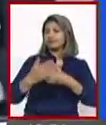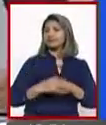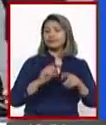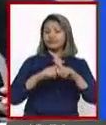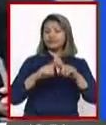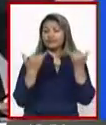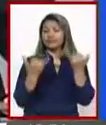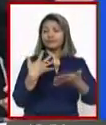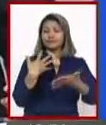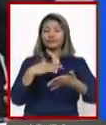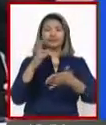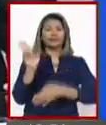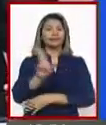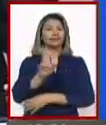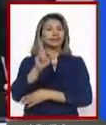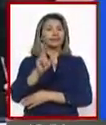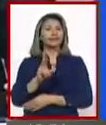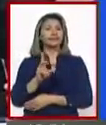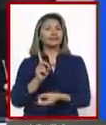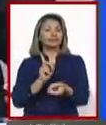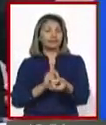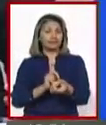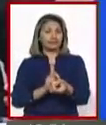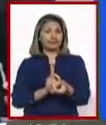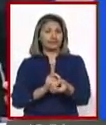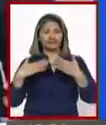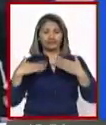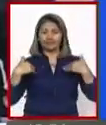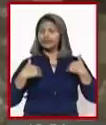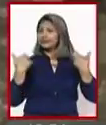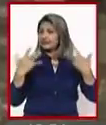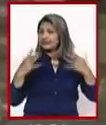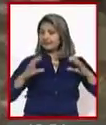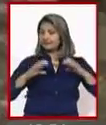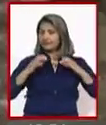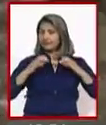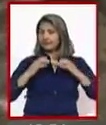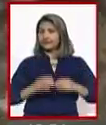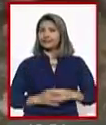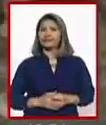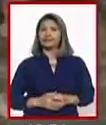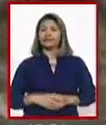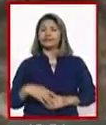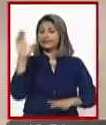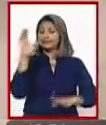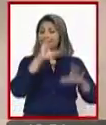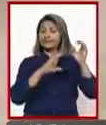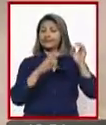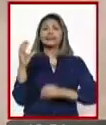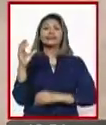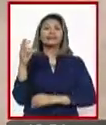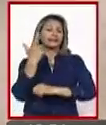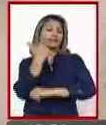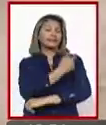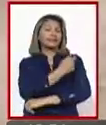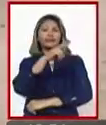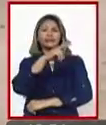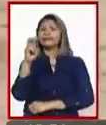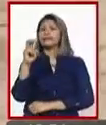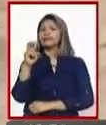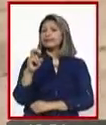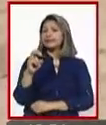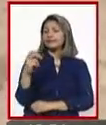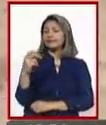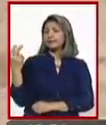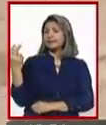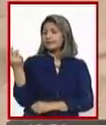hoy estudiantes universitarios de veterinaria ya fueron capacitados. Se busca vacunar a 200 canes por brigada